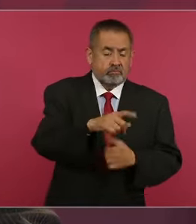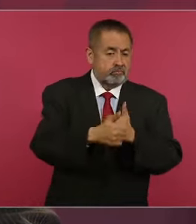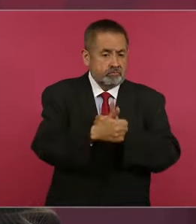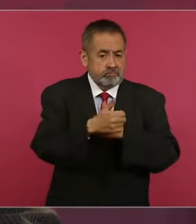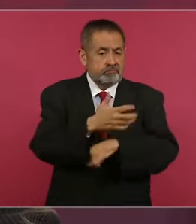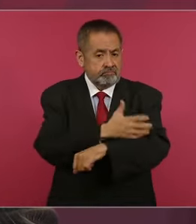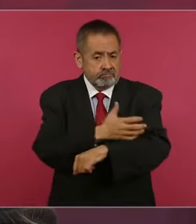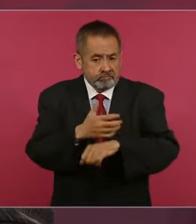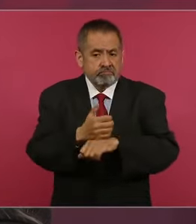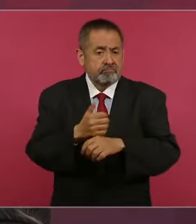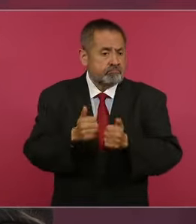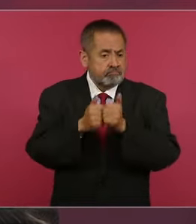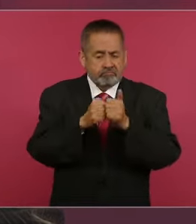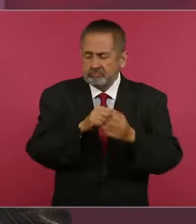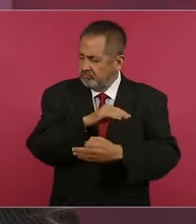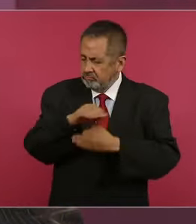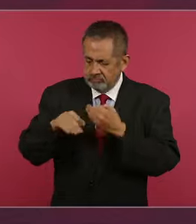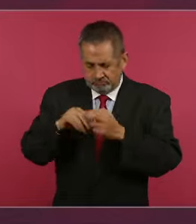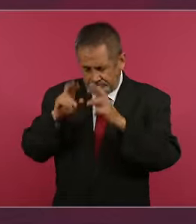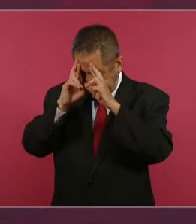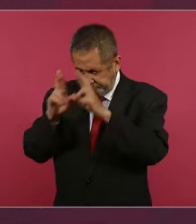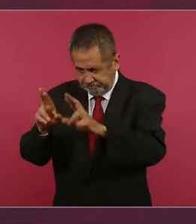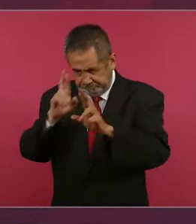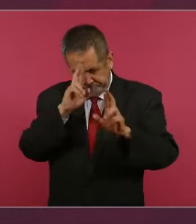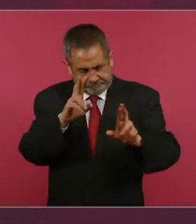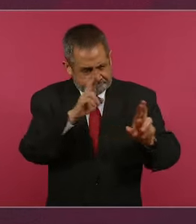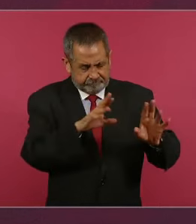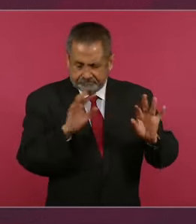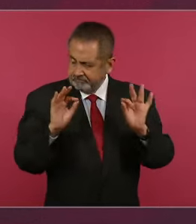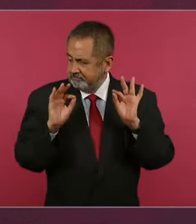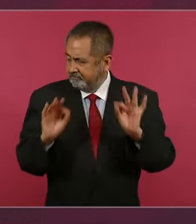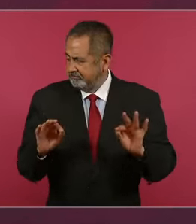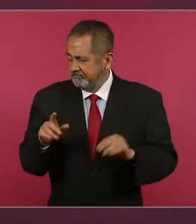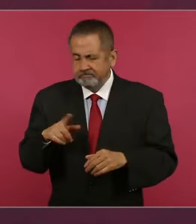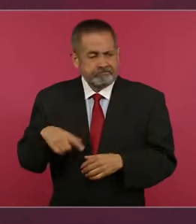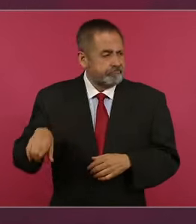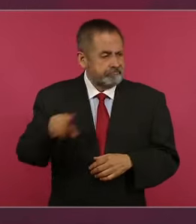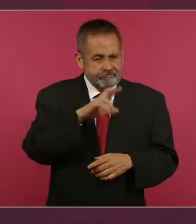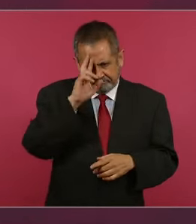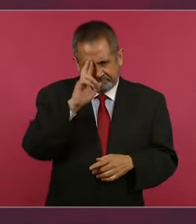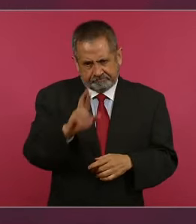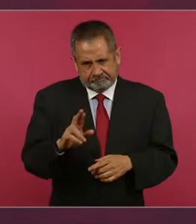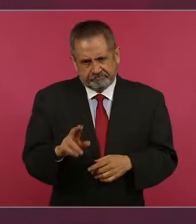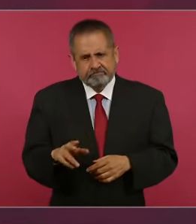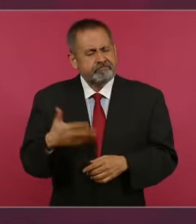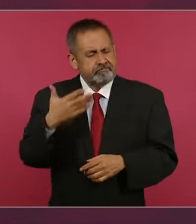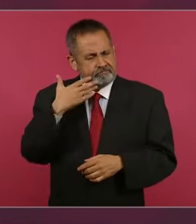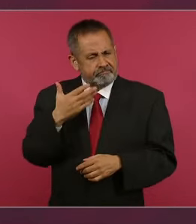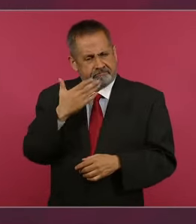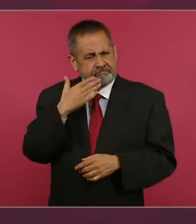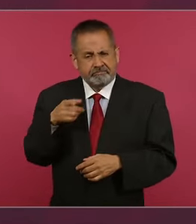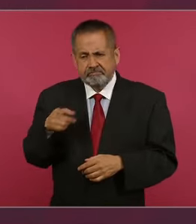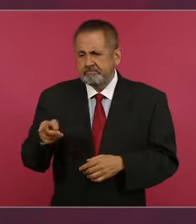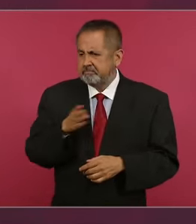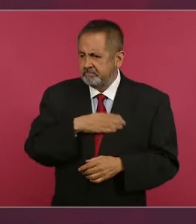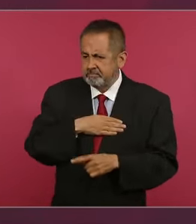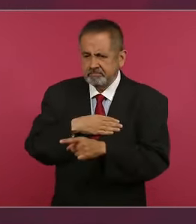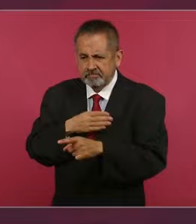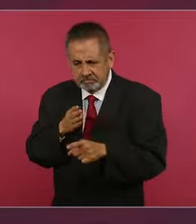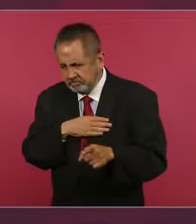compañeros a participar, a todos los respetamos, a todos los consideramos